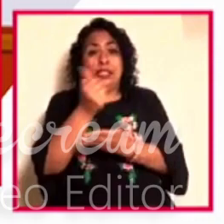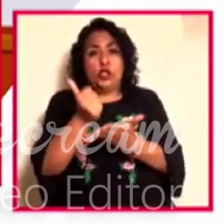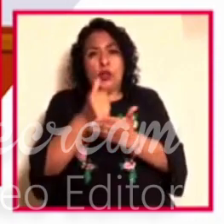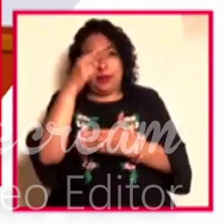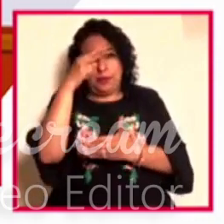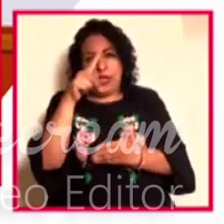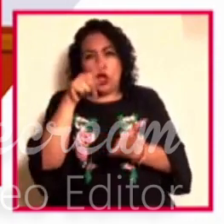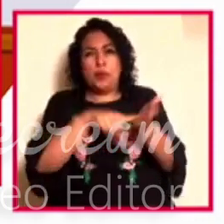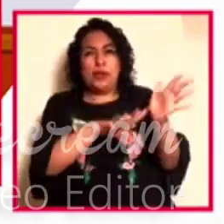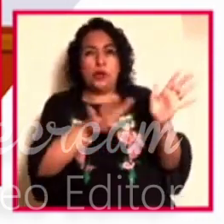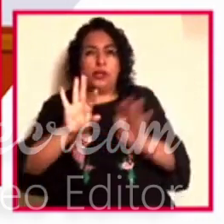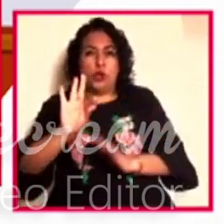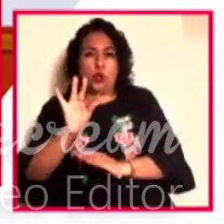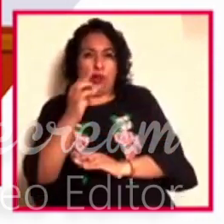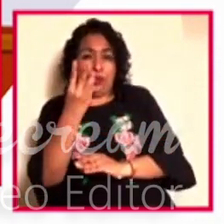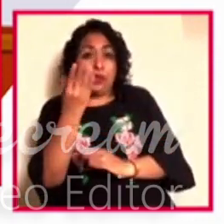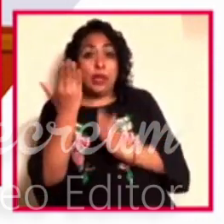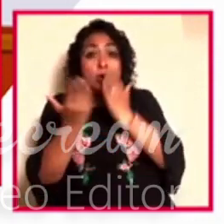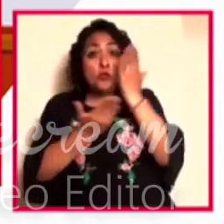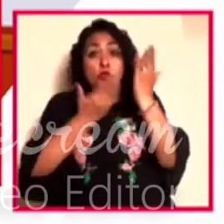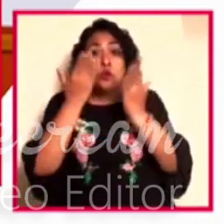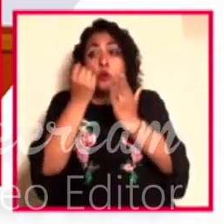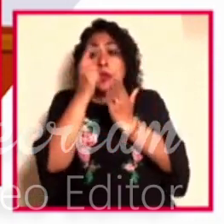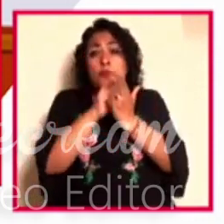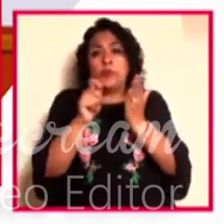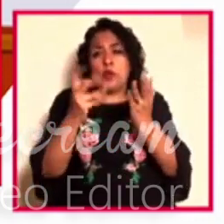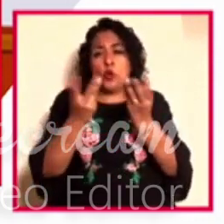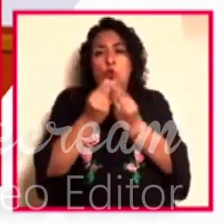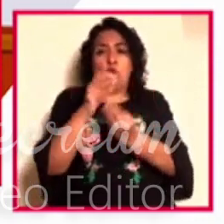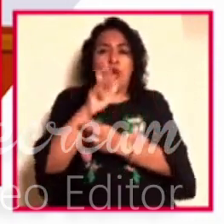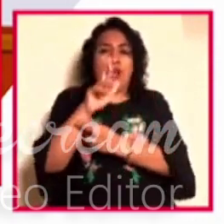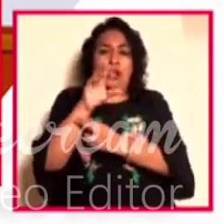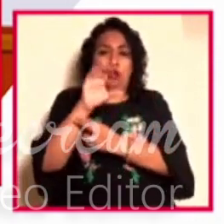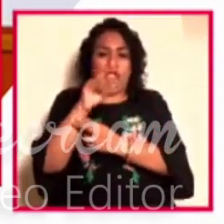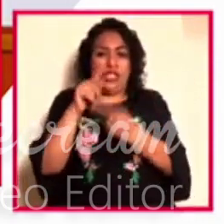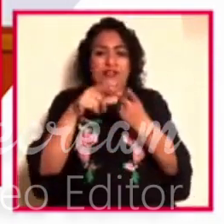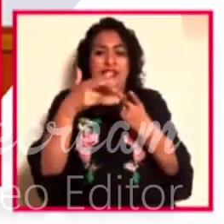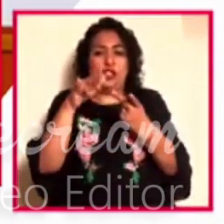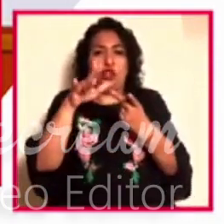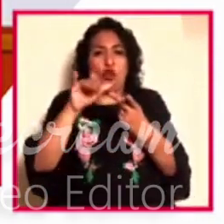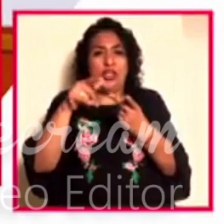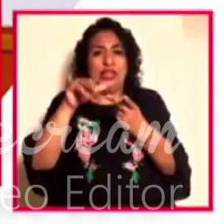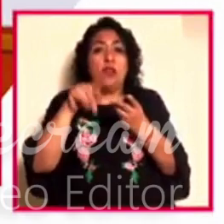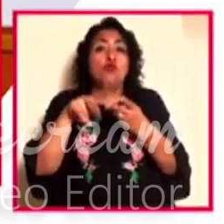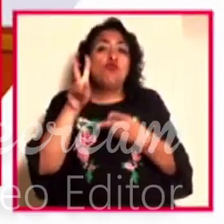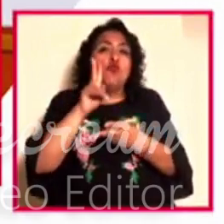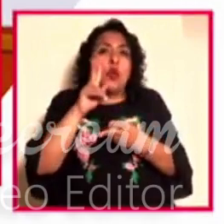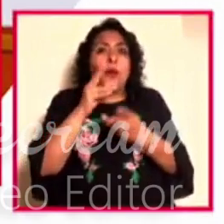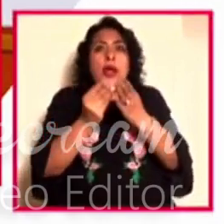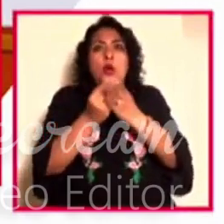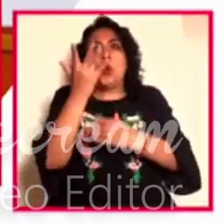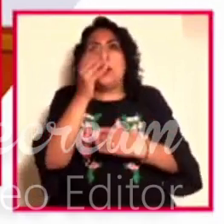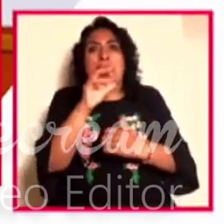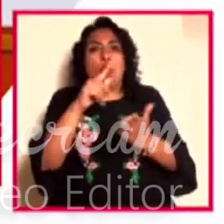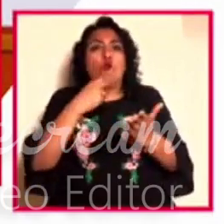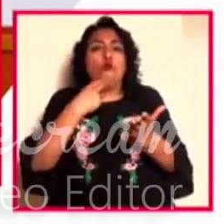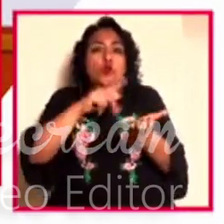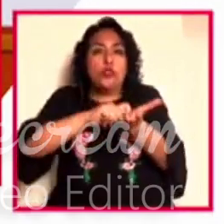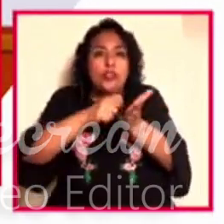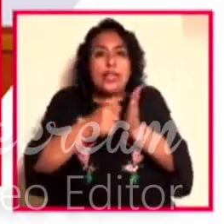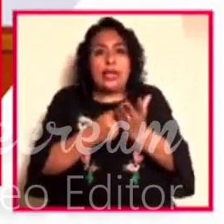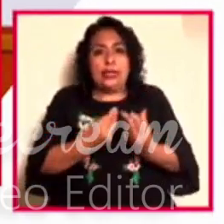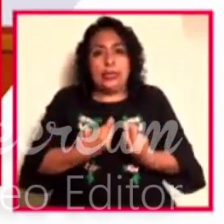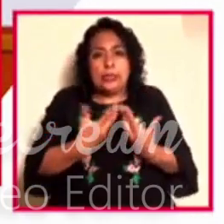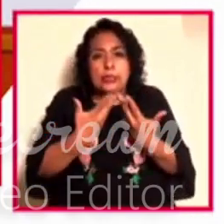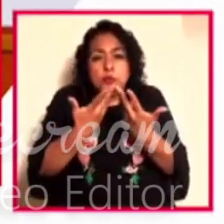1943, estudió composición con Carlos Chávez y Héctor Quintanar. Experimentó y exploró nuevas posibilidades técnicas y expresivas